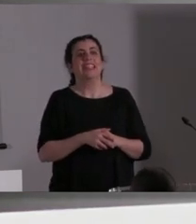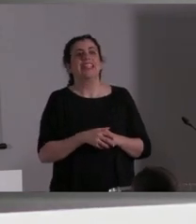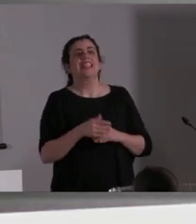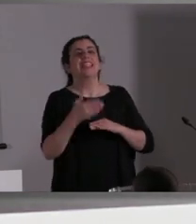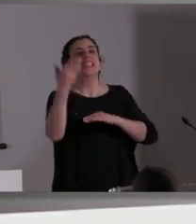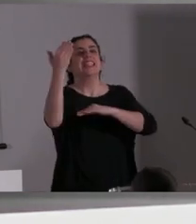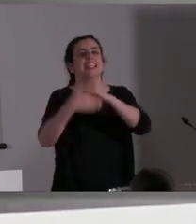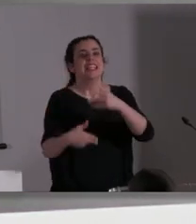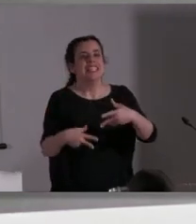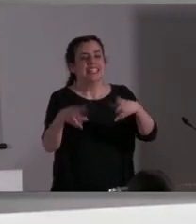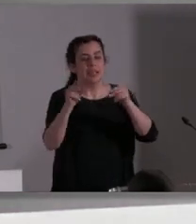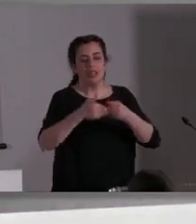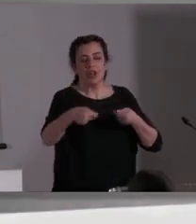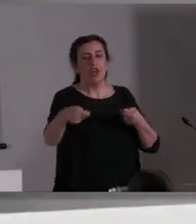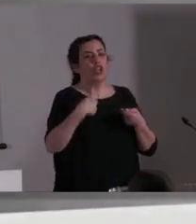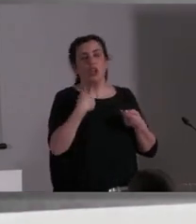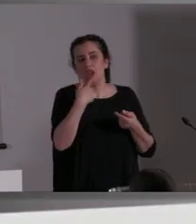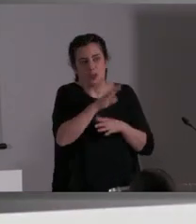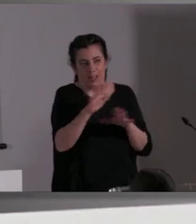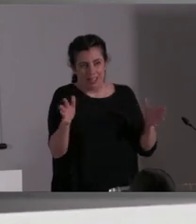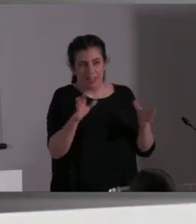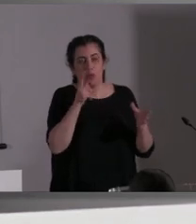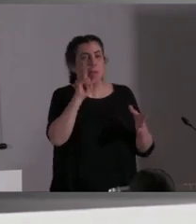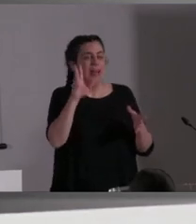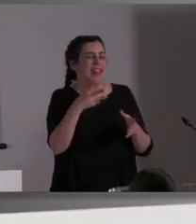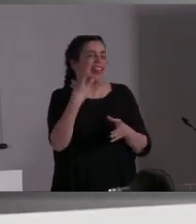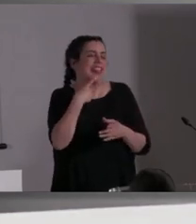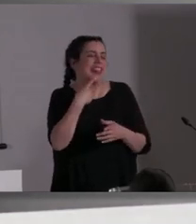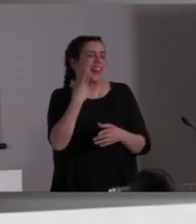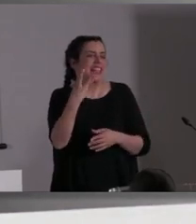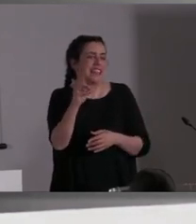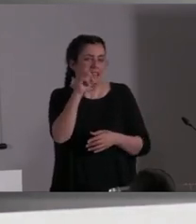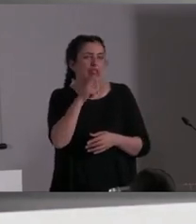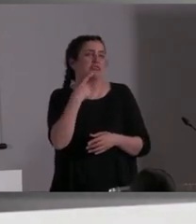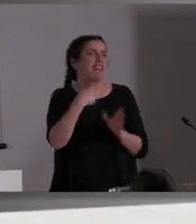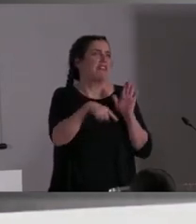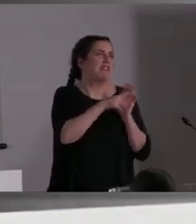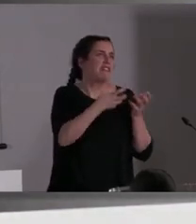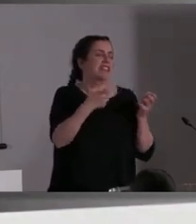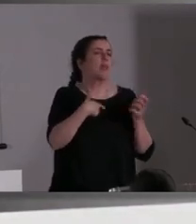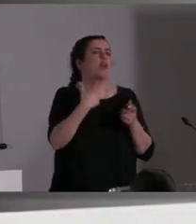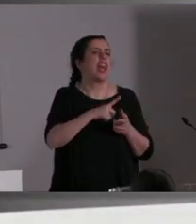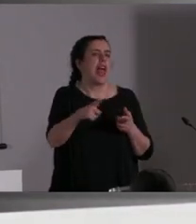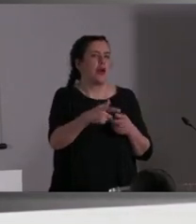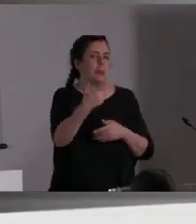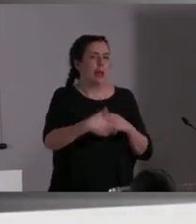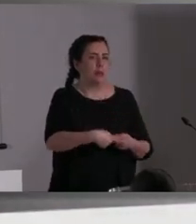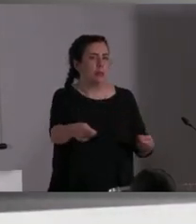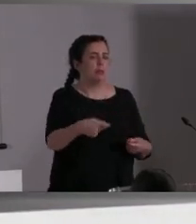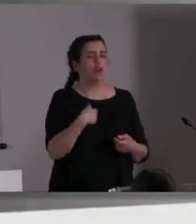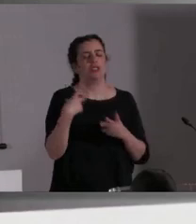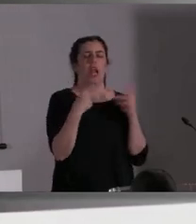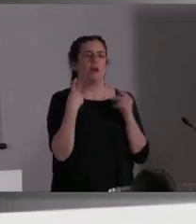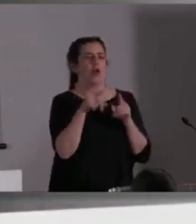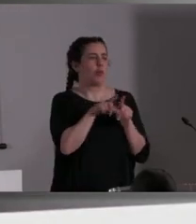porque parecía que el límite eran 30 años, pero ayer la noticia efectivamente decía muy largo plazo. Pero bueno, ya digo que es una conversación de bar, ¿eh? Después hay que